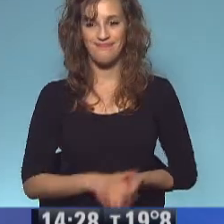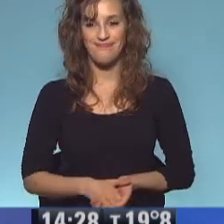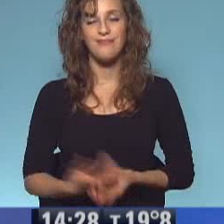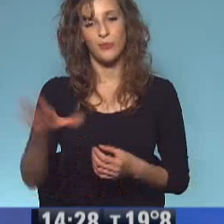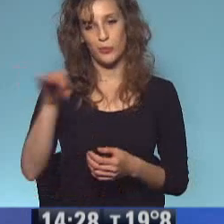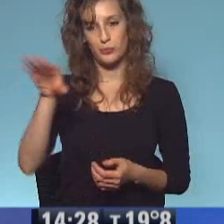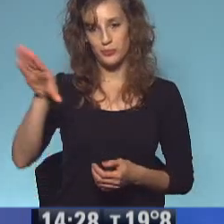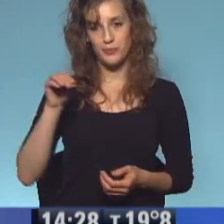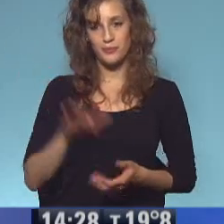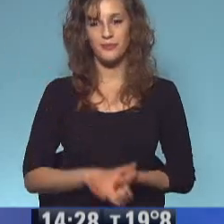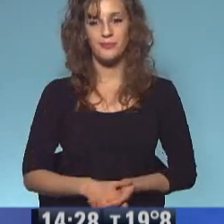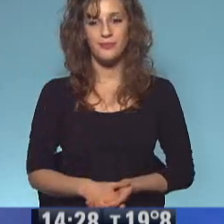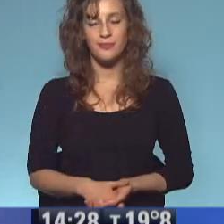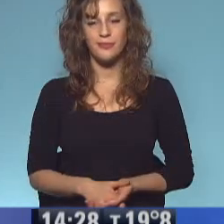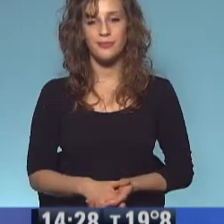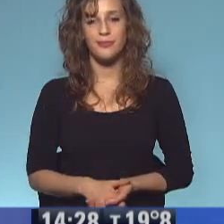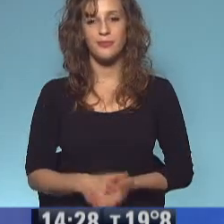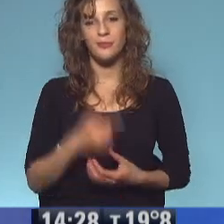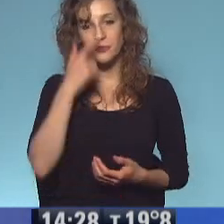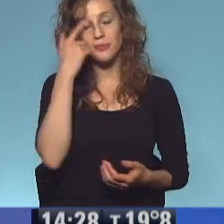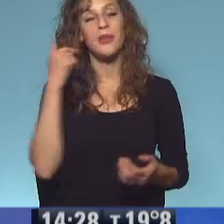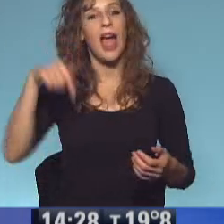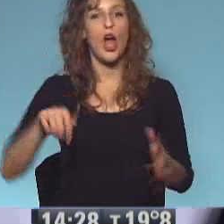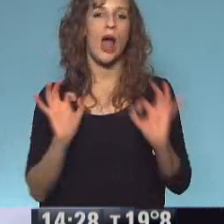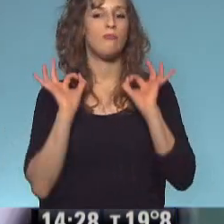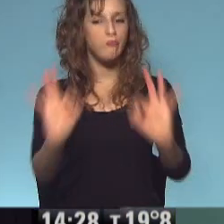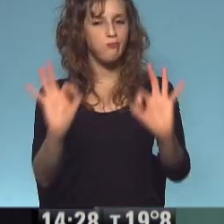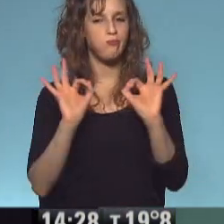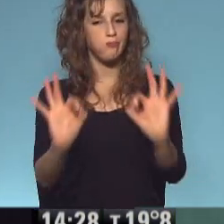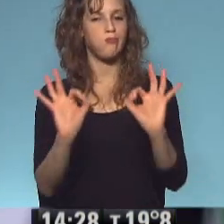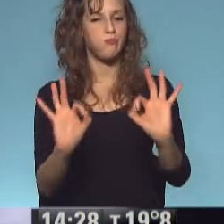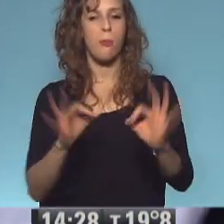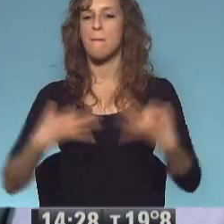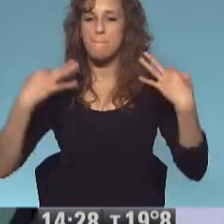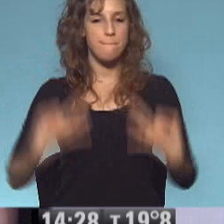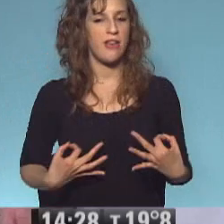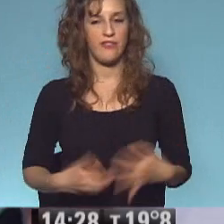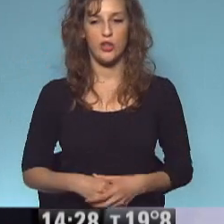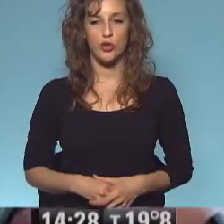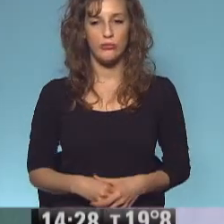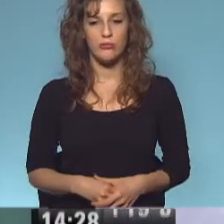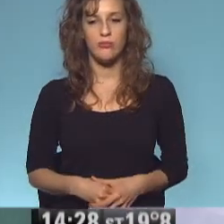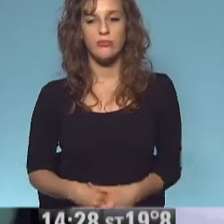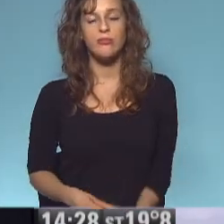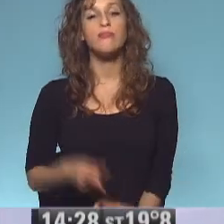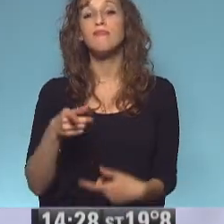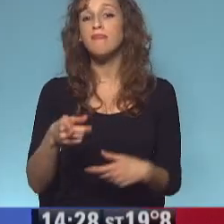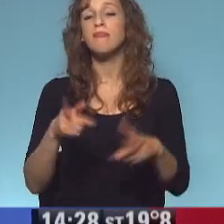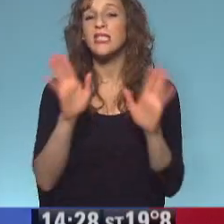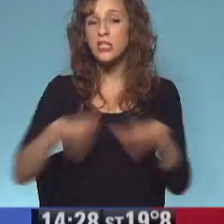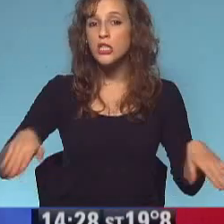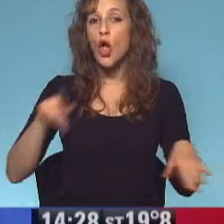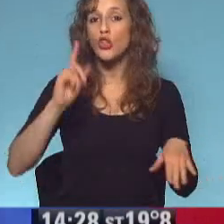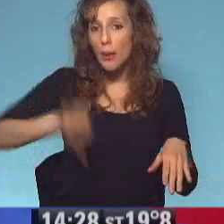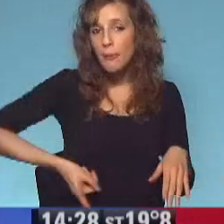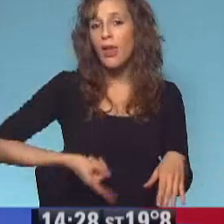Hoy. Ahora muy bien. Sí, tenemos rima. Muy bien. Tenemos la rima. Y los chicos en casa pueden inventar rimas. Pueden